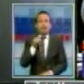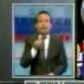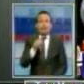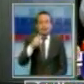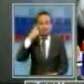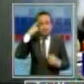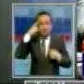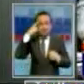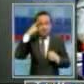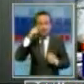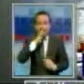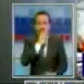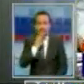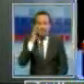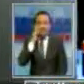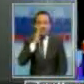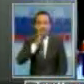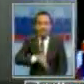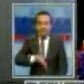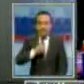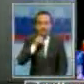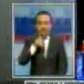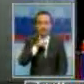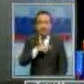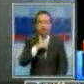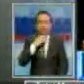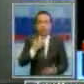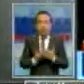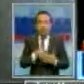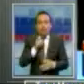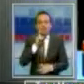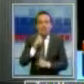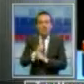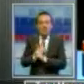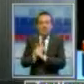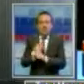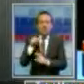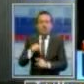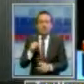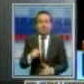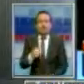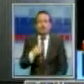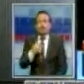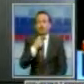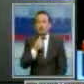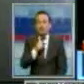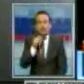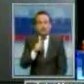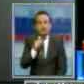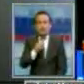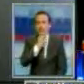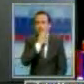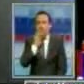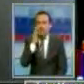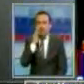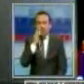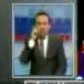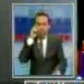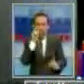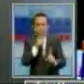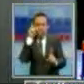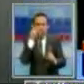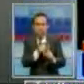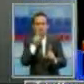reflexión profunda, ser más prudente en la próxima pasada, ¿sí?, o el que le siga. Yo quisiera, claro, porque cuando uno ataca en forma